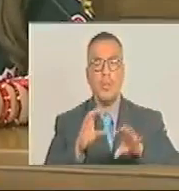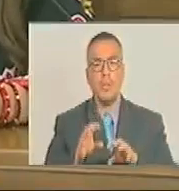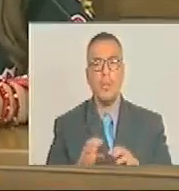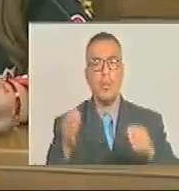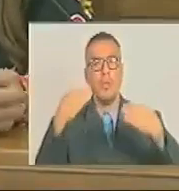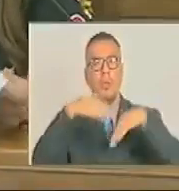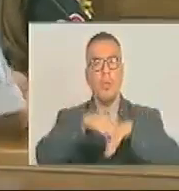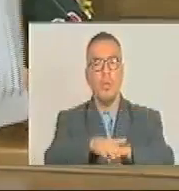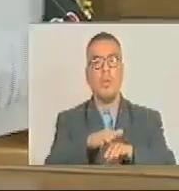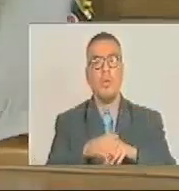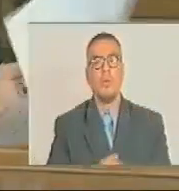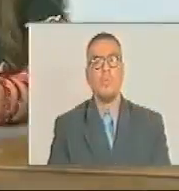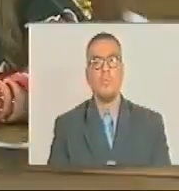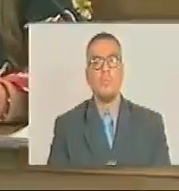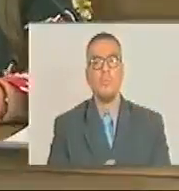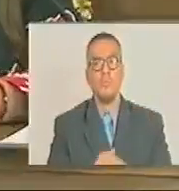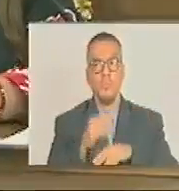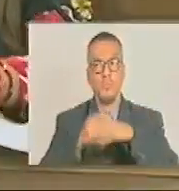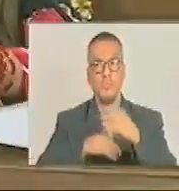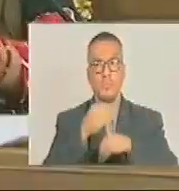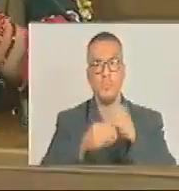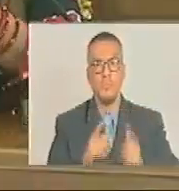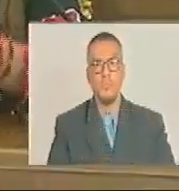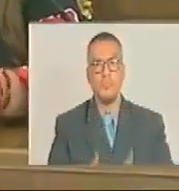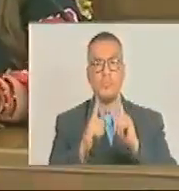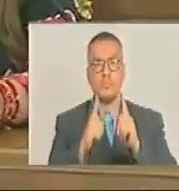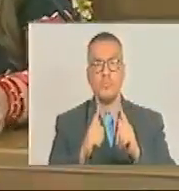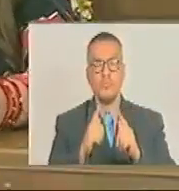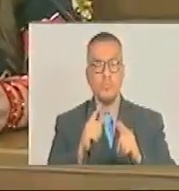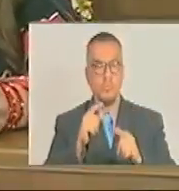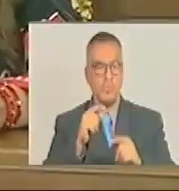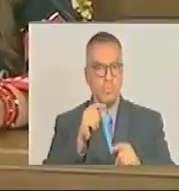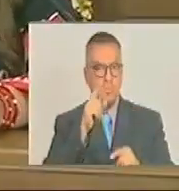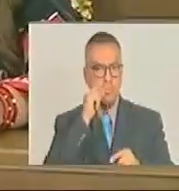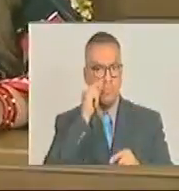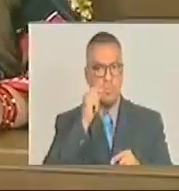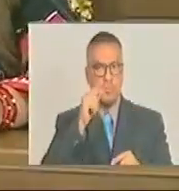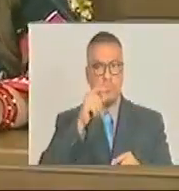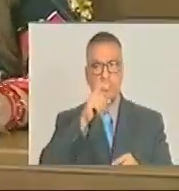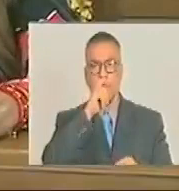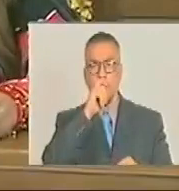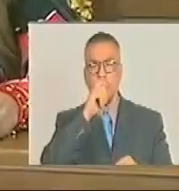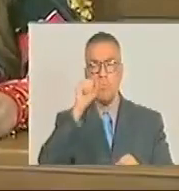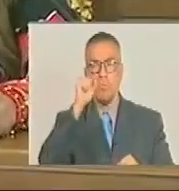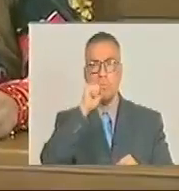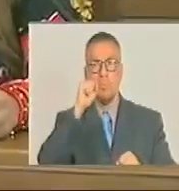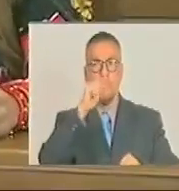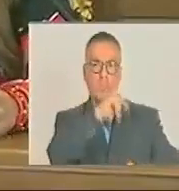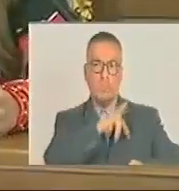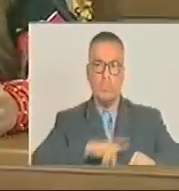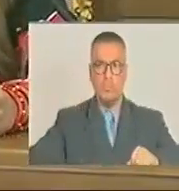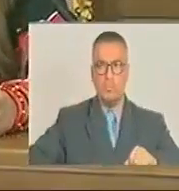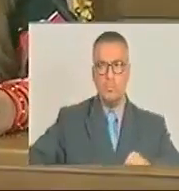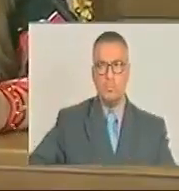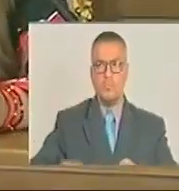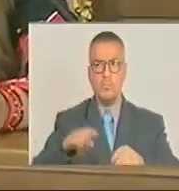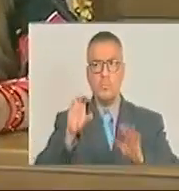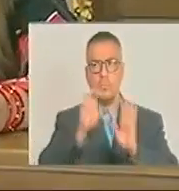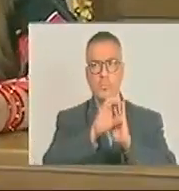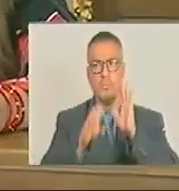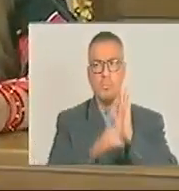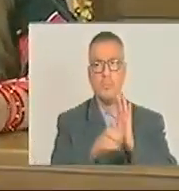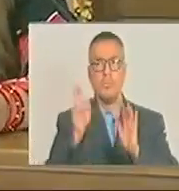e Integración, mediante el cual se autoriza al ciudadano Nicolás Maduro Moros, presidente constitucional